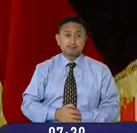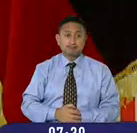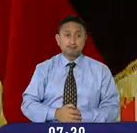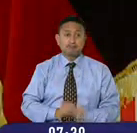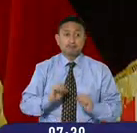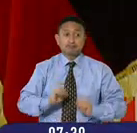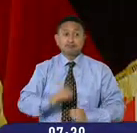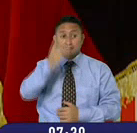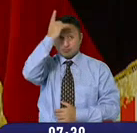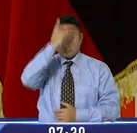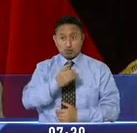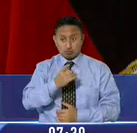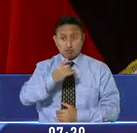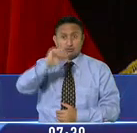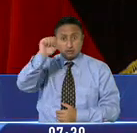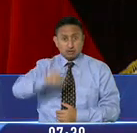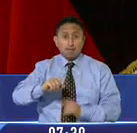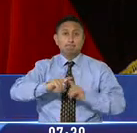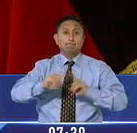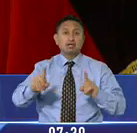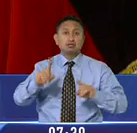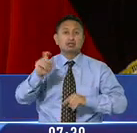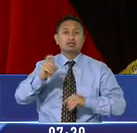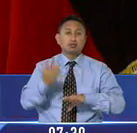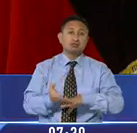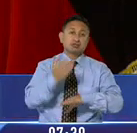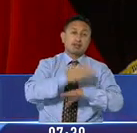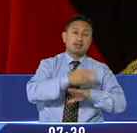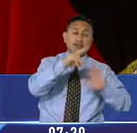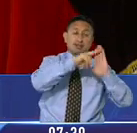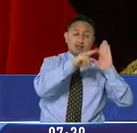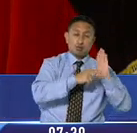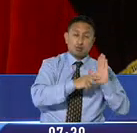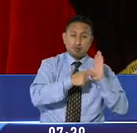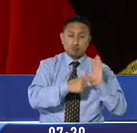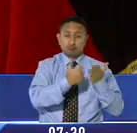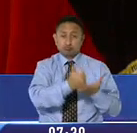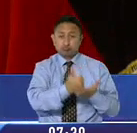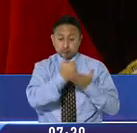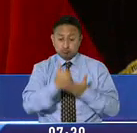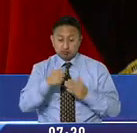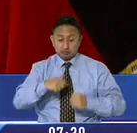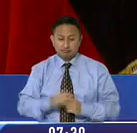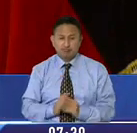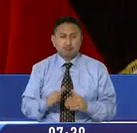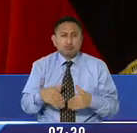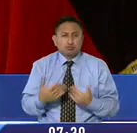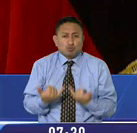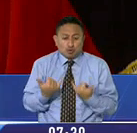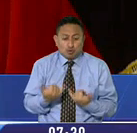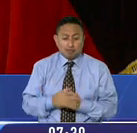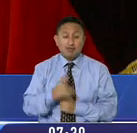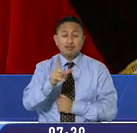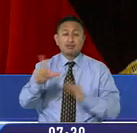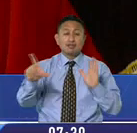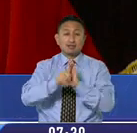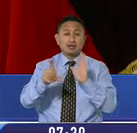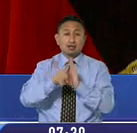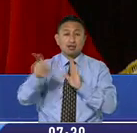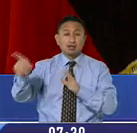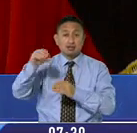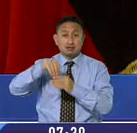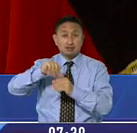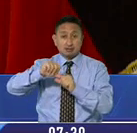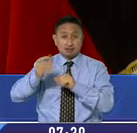hay que tomarlas hay que hacerlas, pero necesitamos un marco normativo para eso, y la mejor opción es hoy la ley de pandemia que se está tratando en la